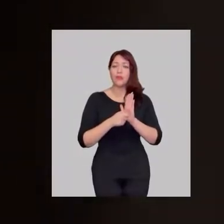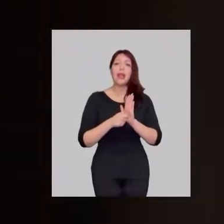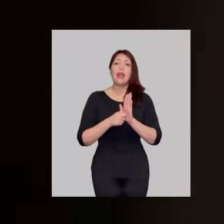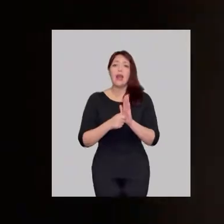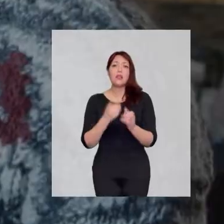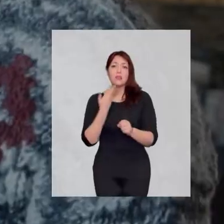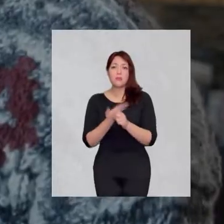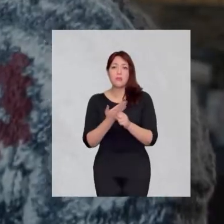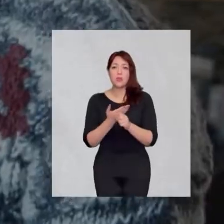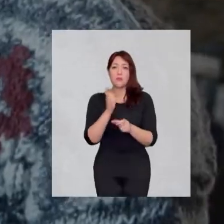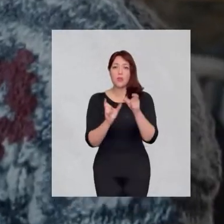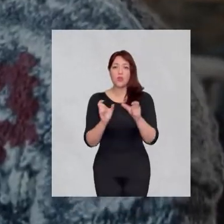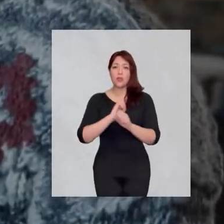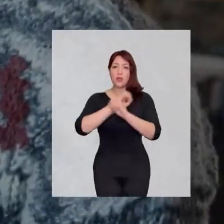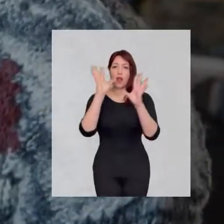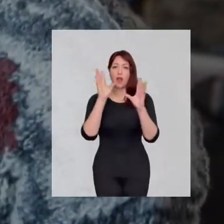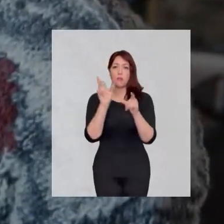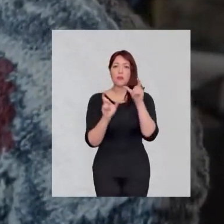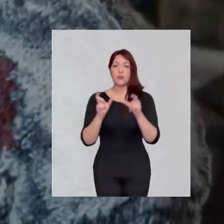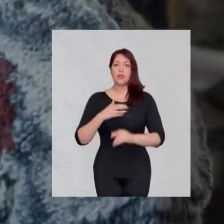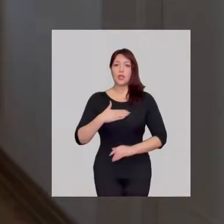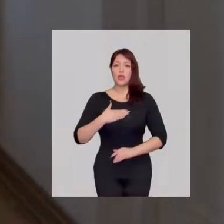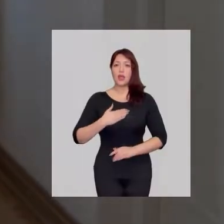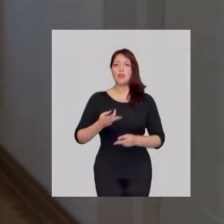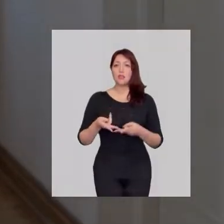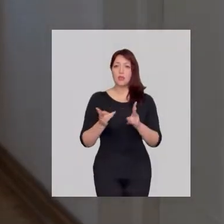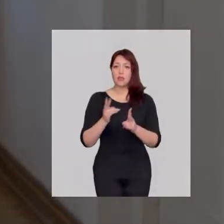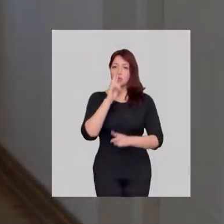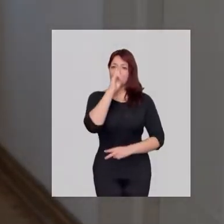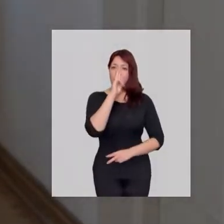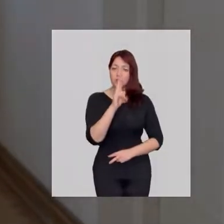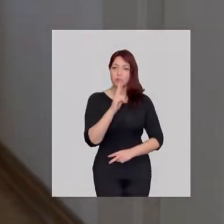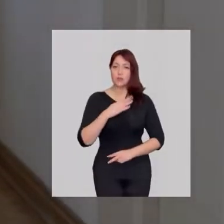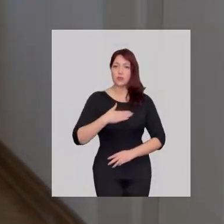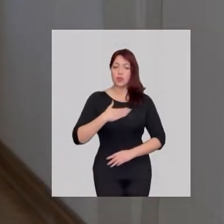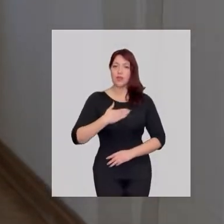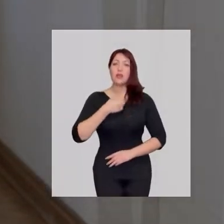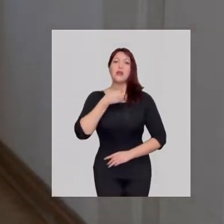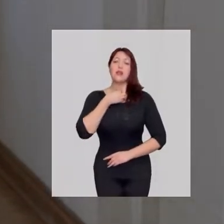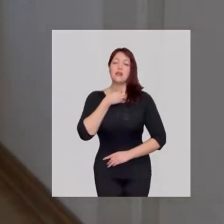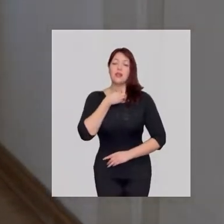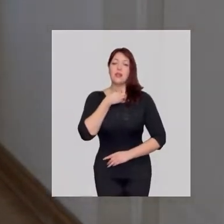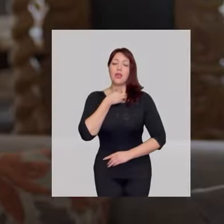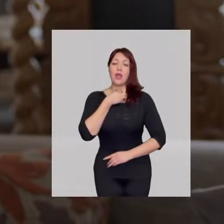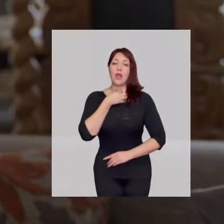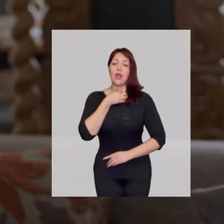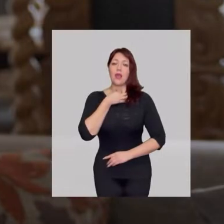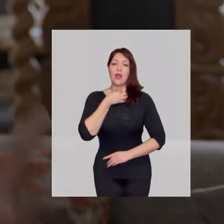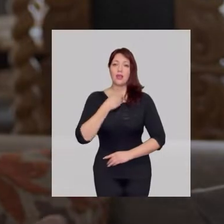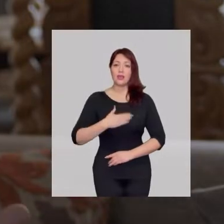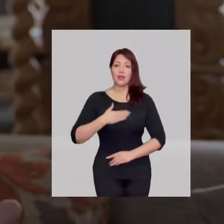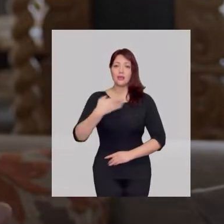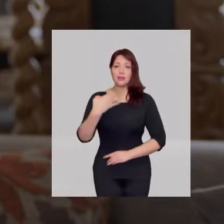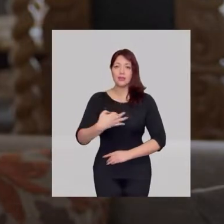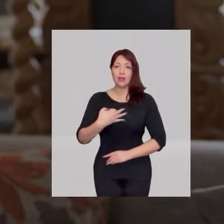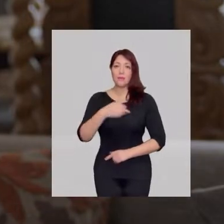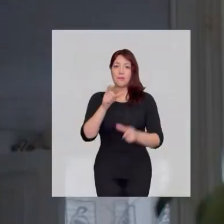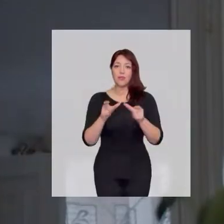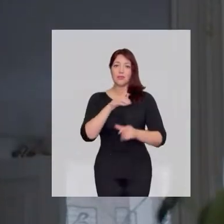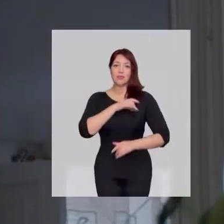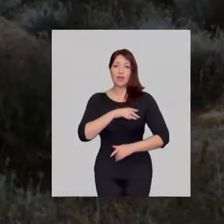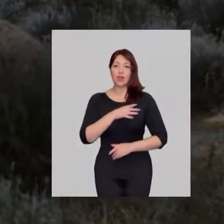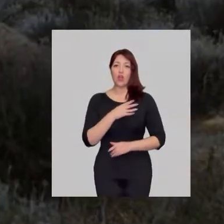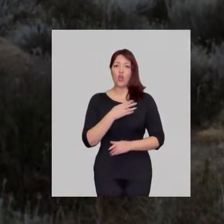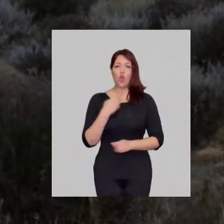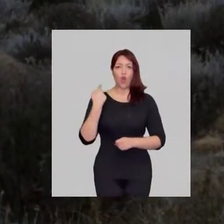que teníamos antes. Las demandas de la ciudadanía estaban claras. La gente quería más derechos, la gente quería reconocimiento, la gente quería garantías, quería